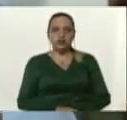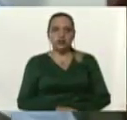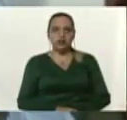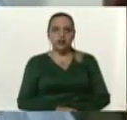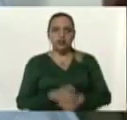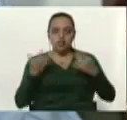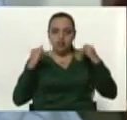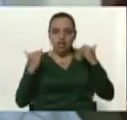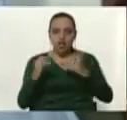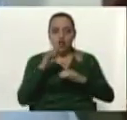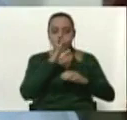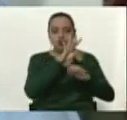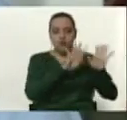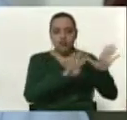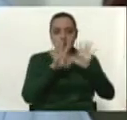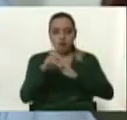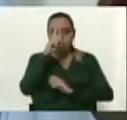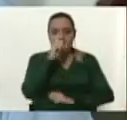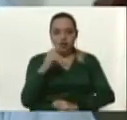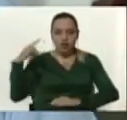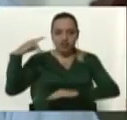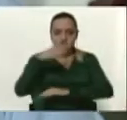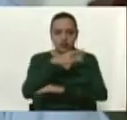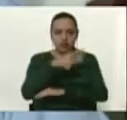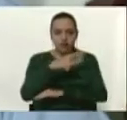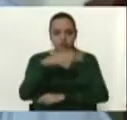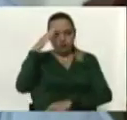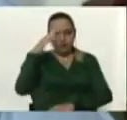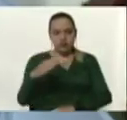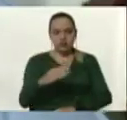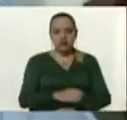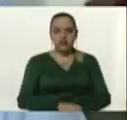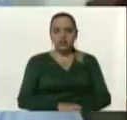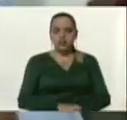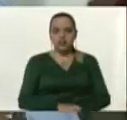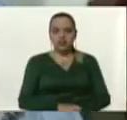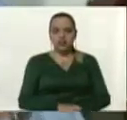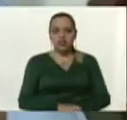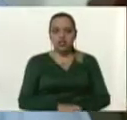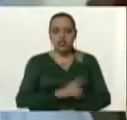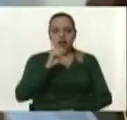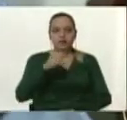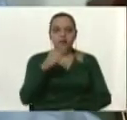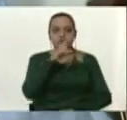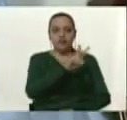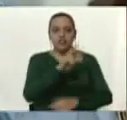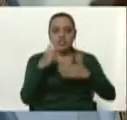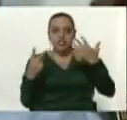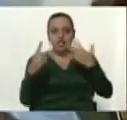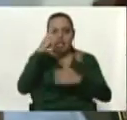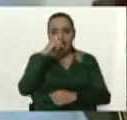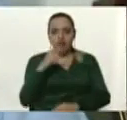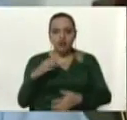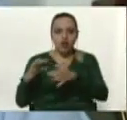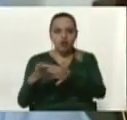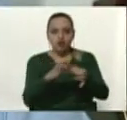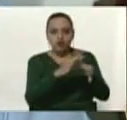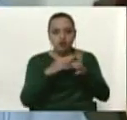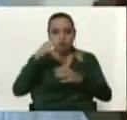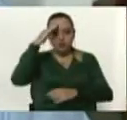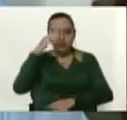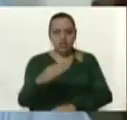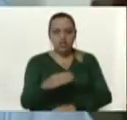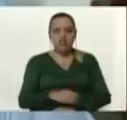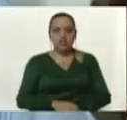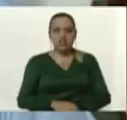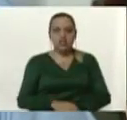celebrando los 99 años de la aviación militar, celebrando los 27 años de la Unión Cívico-Militar de aquella